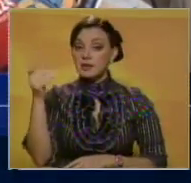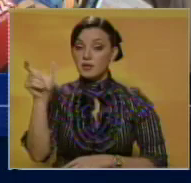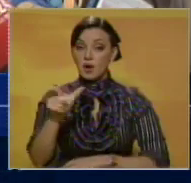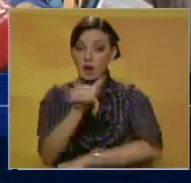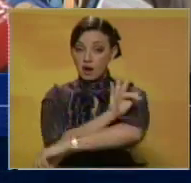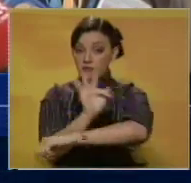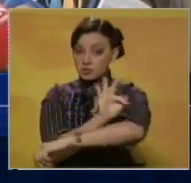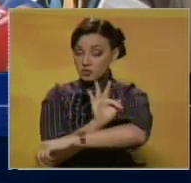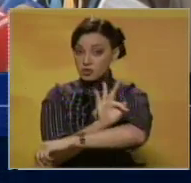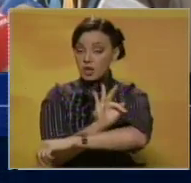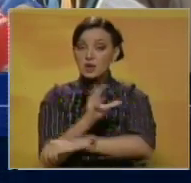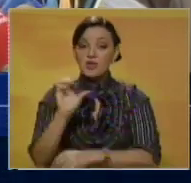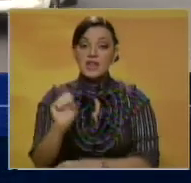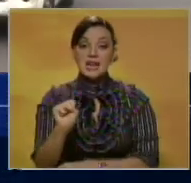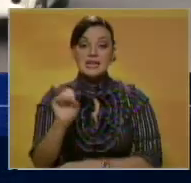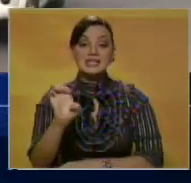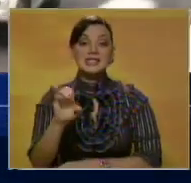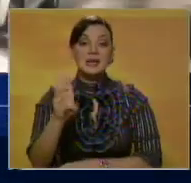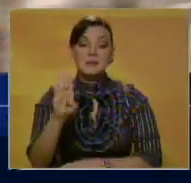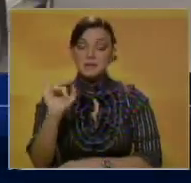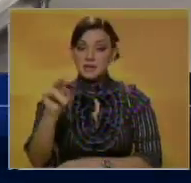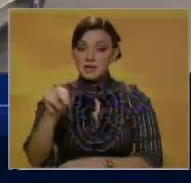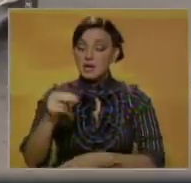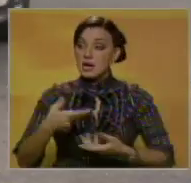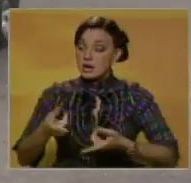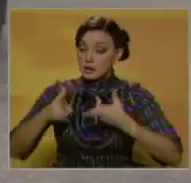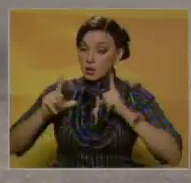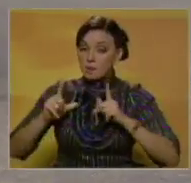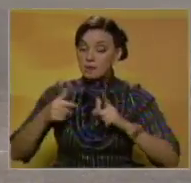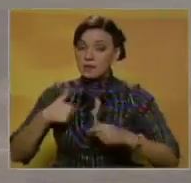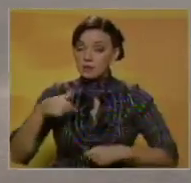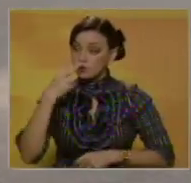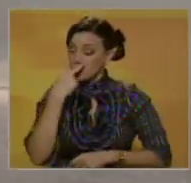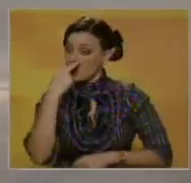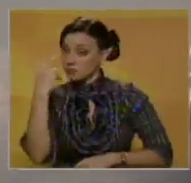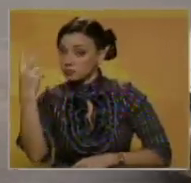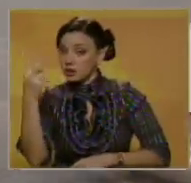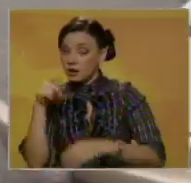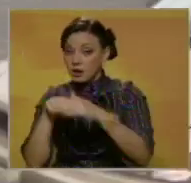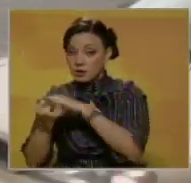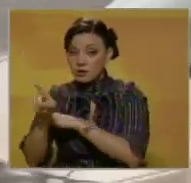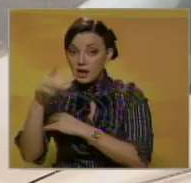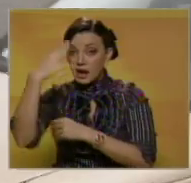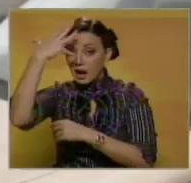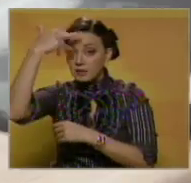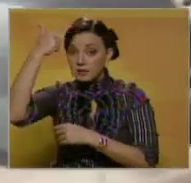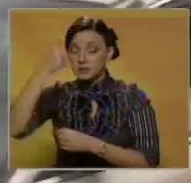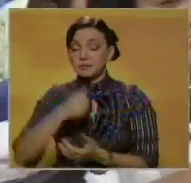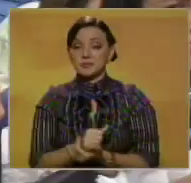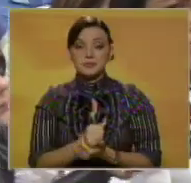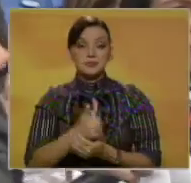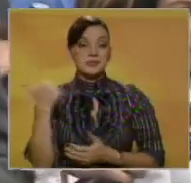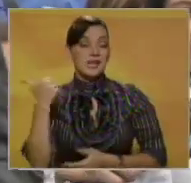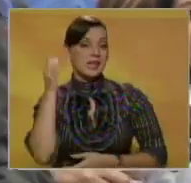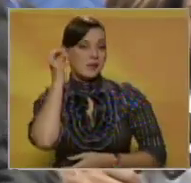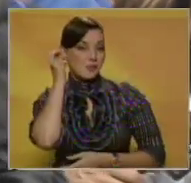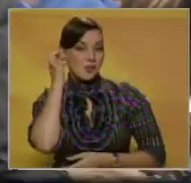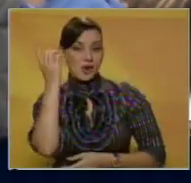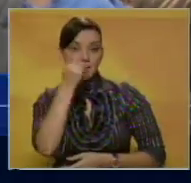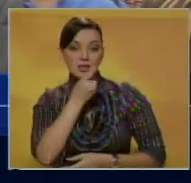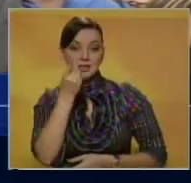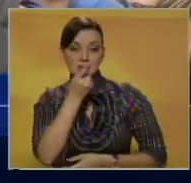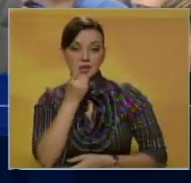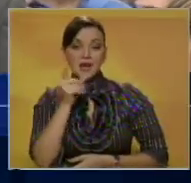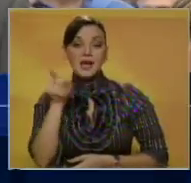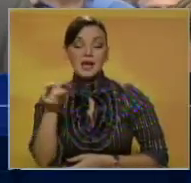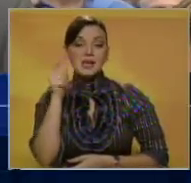permita visitarlo el día de hoy. Bien, declaraciones entonces de Delsa Solórzano, directiva de Un Nuevo Tiempo, también diputada